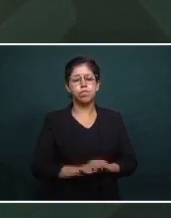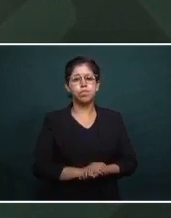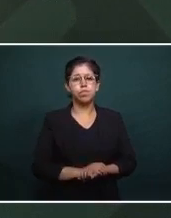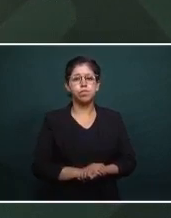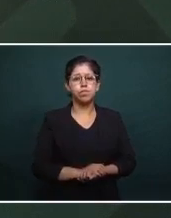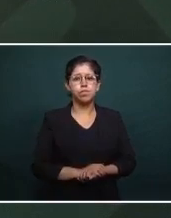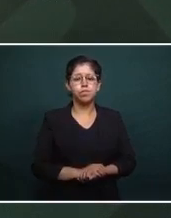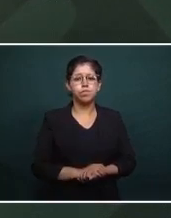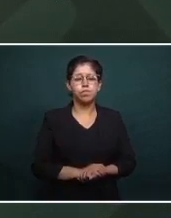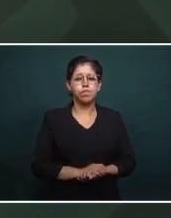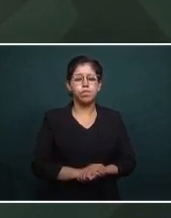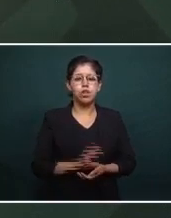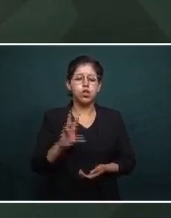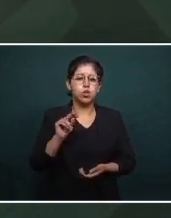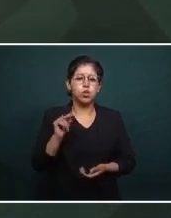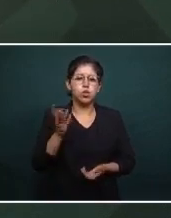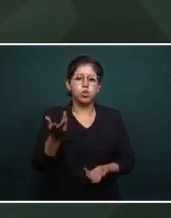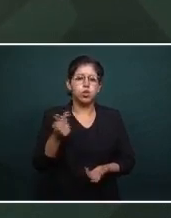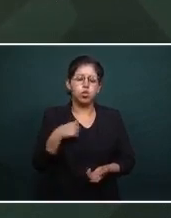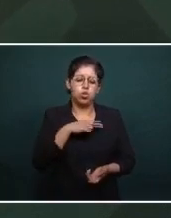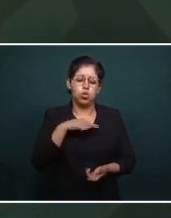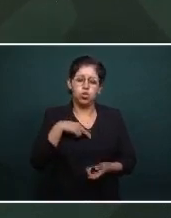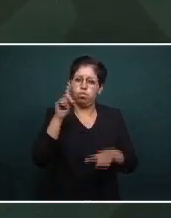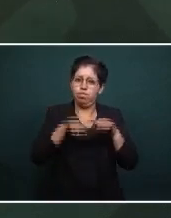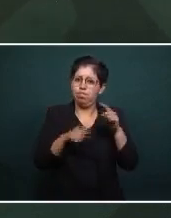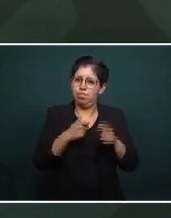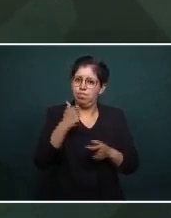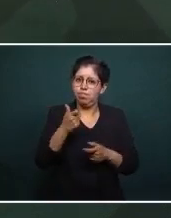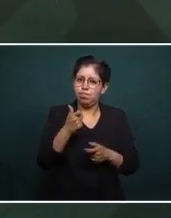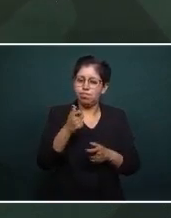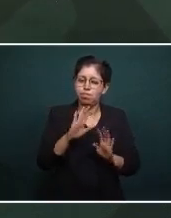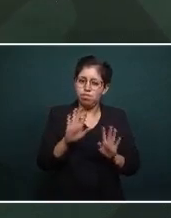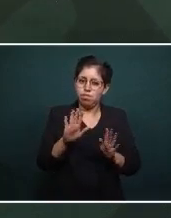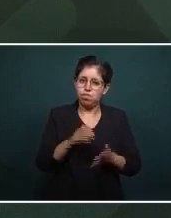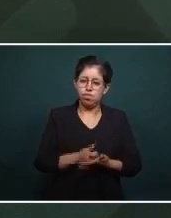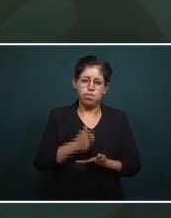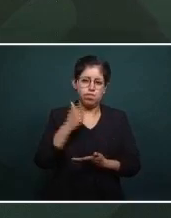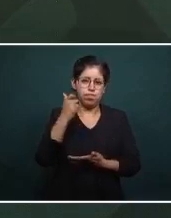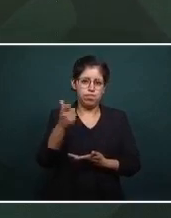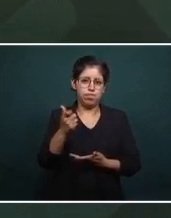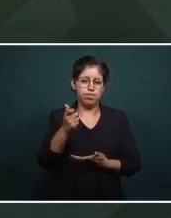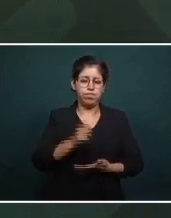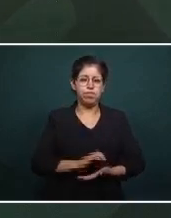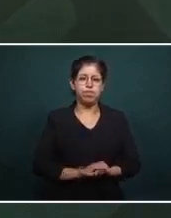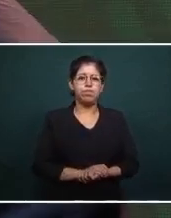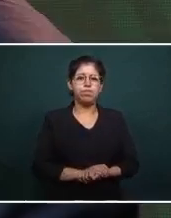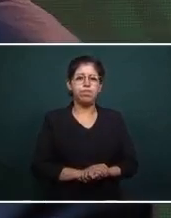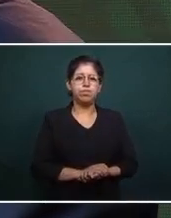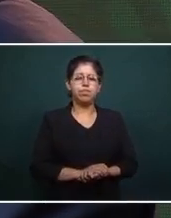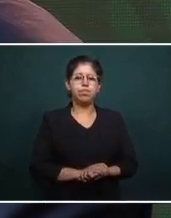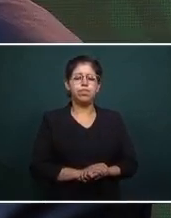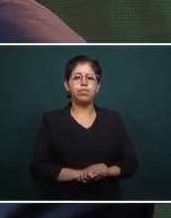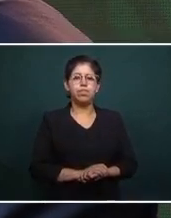no administrados ni siquiera mensualmente, sino